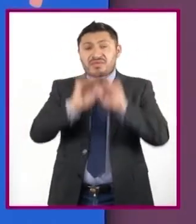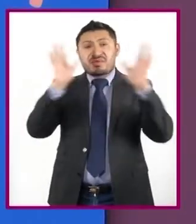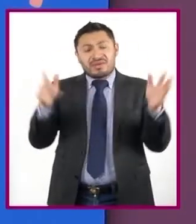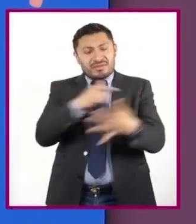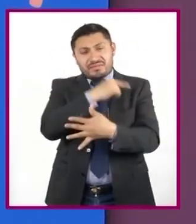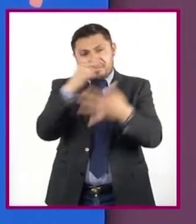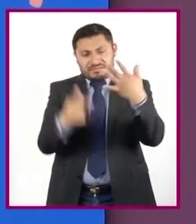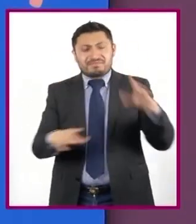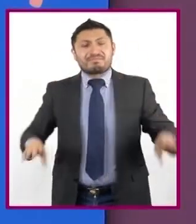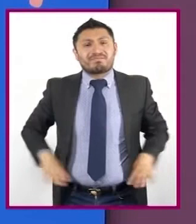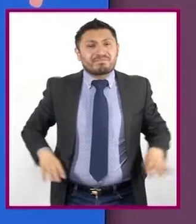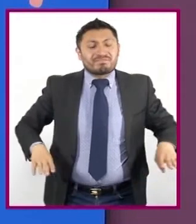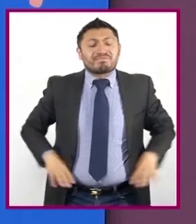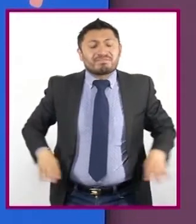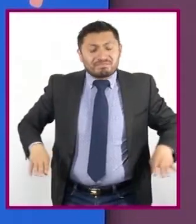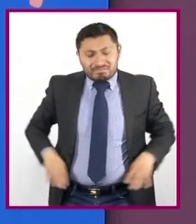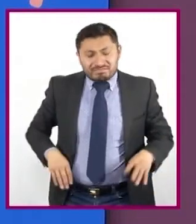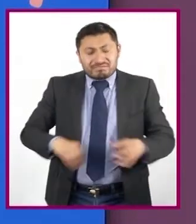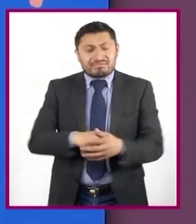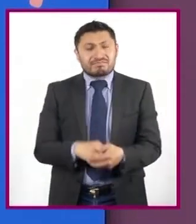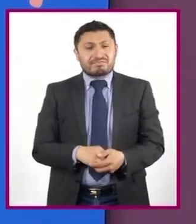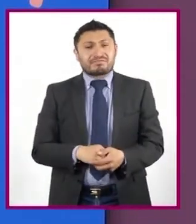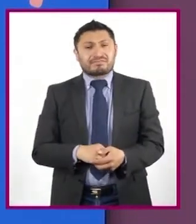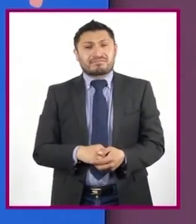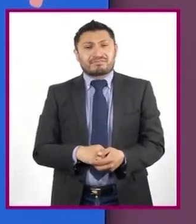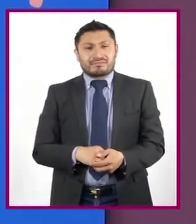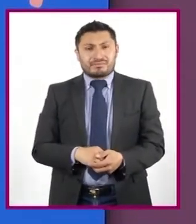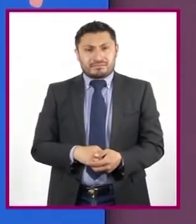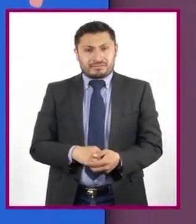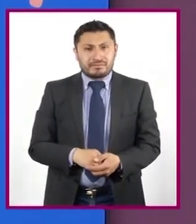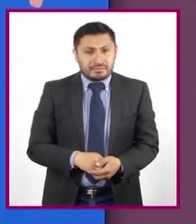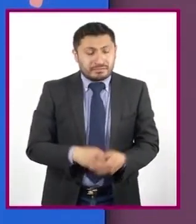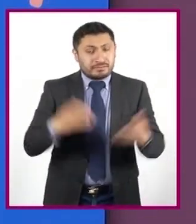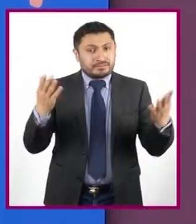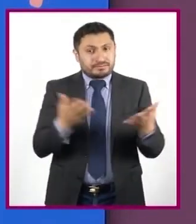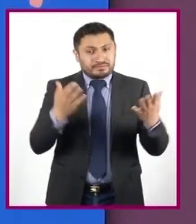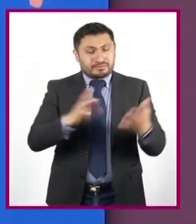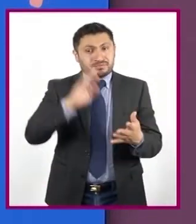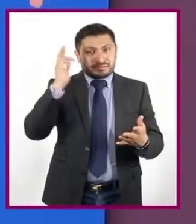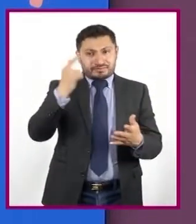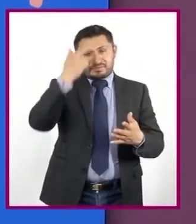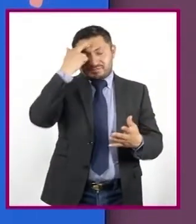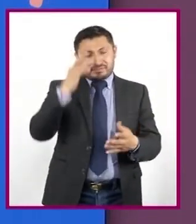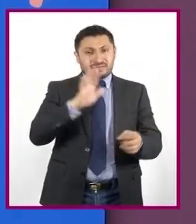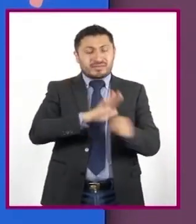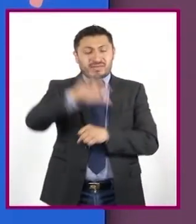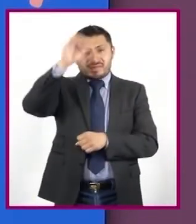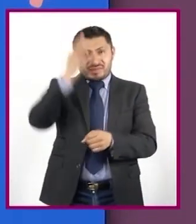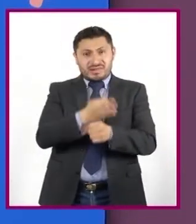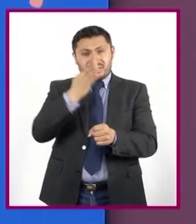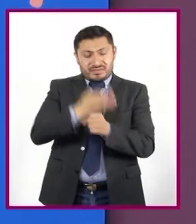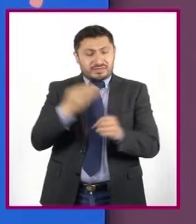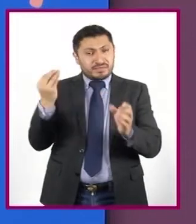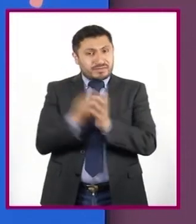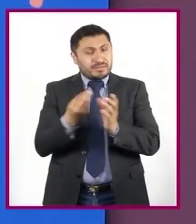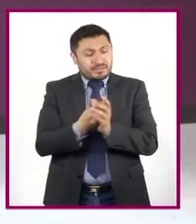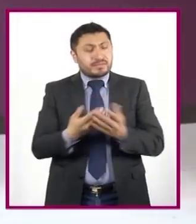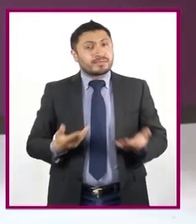las características de las referencias bibliográficas. Hagamos un recuento de lo visto hasta este